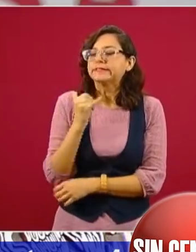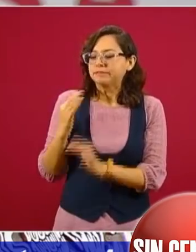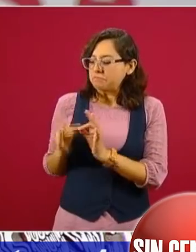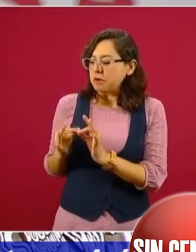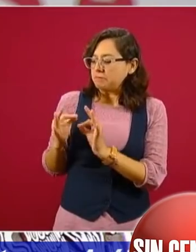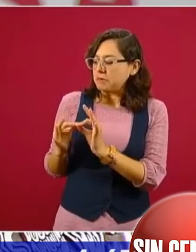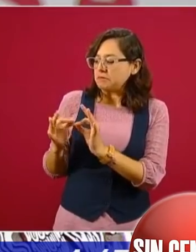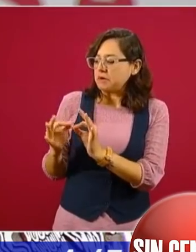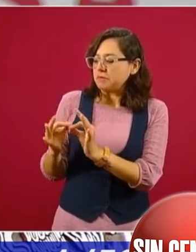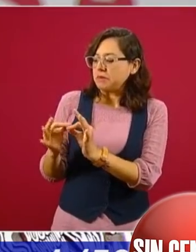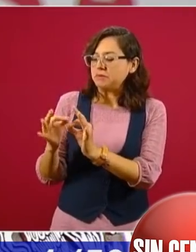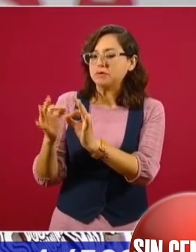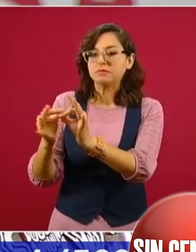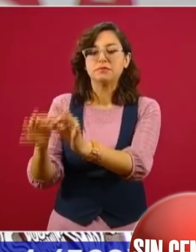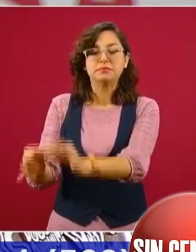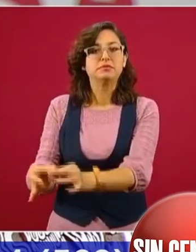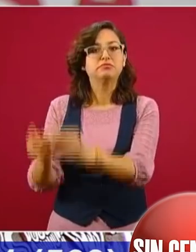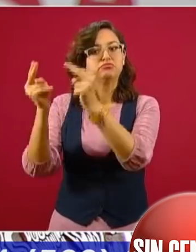mantener